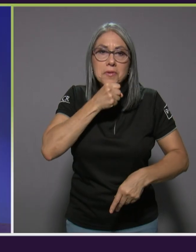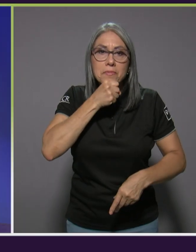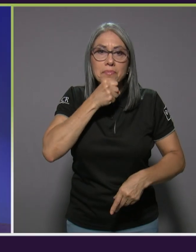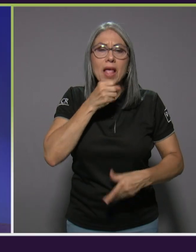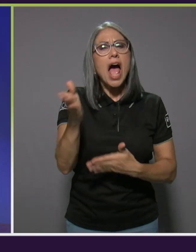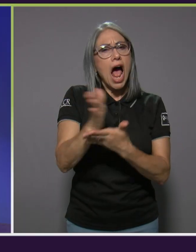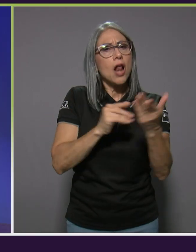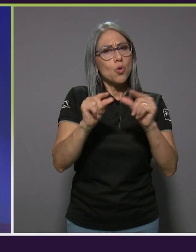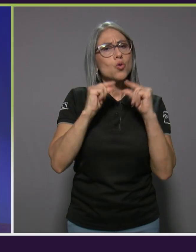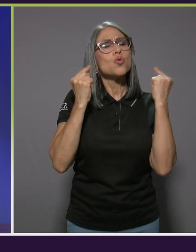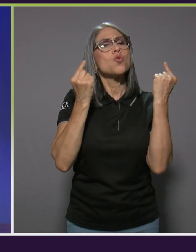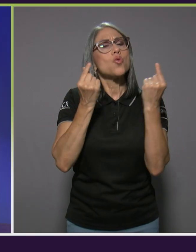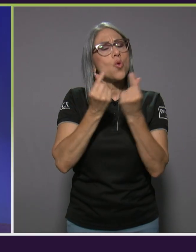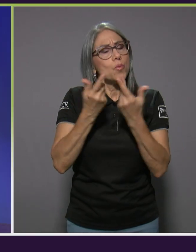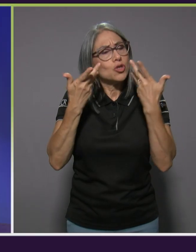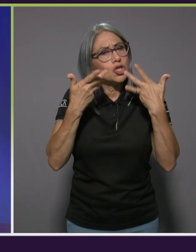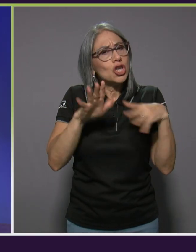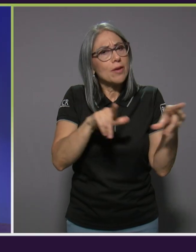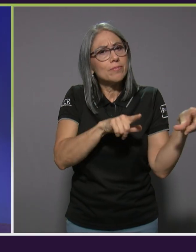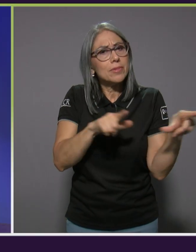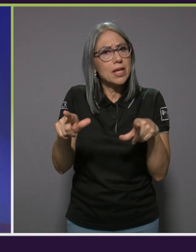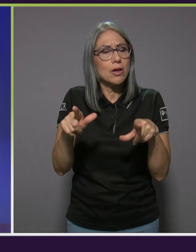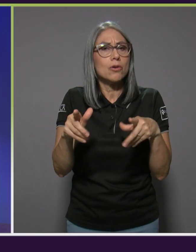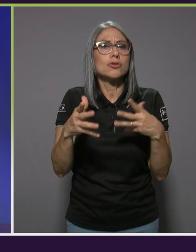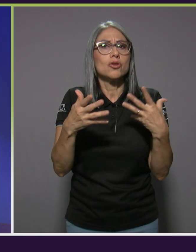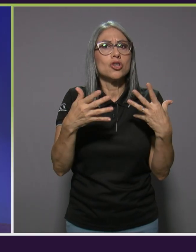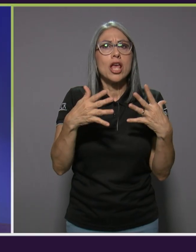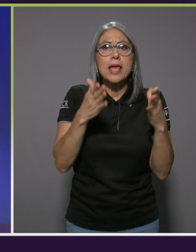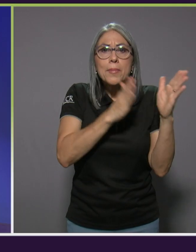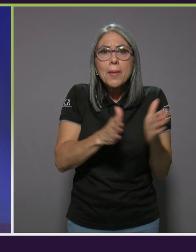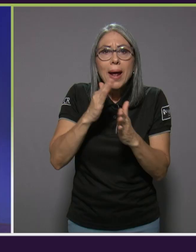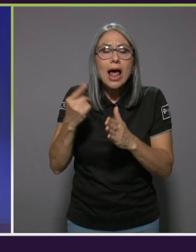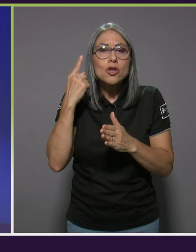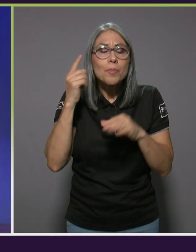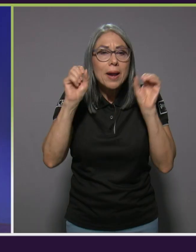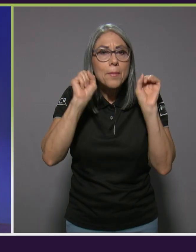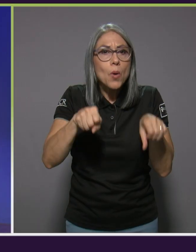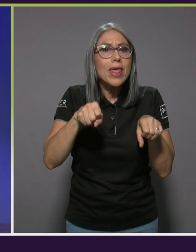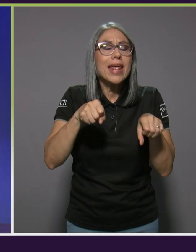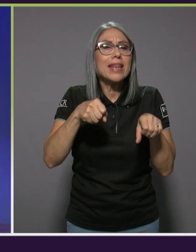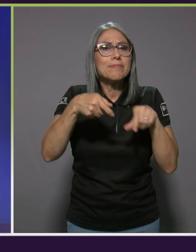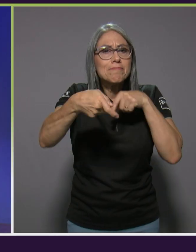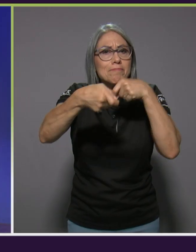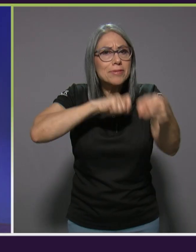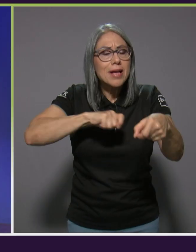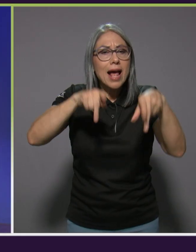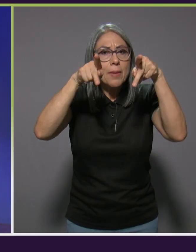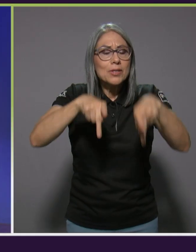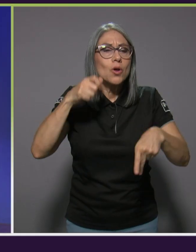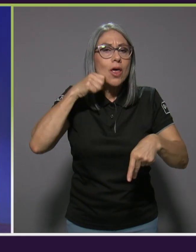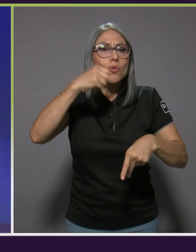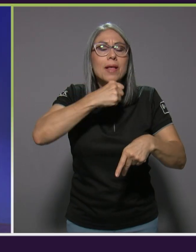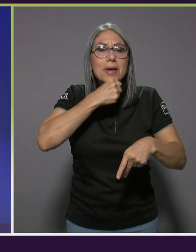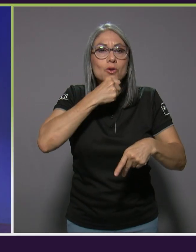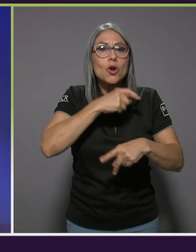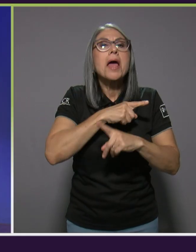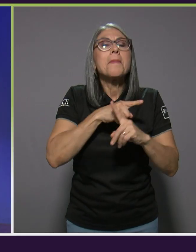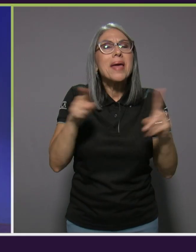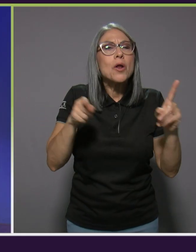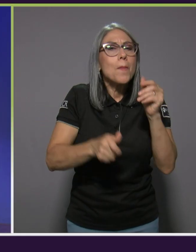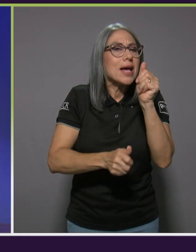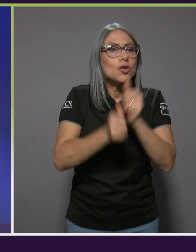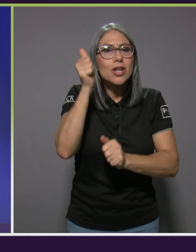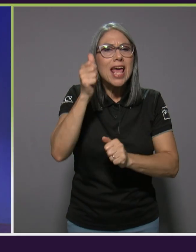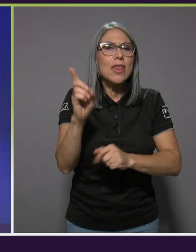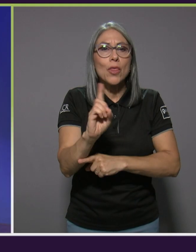profesionalizadas eventualmente para poder violentar a la persona adulta mayor, pero la mayoría de los casos se da dentro de los casos de familia. La pérdida